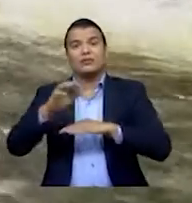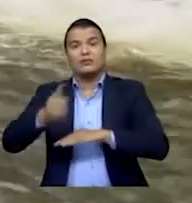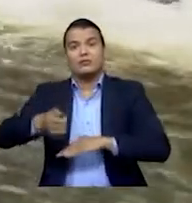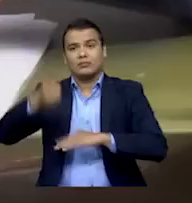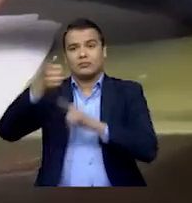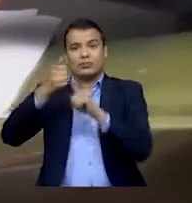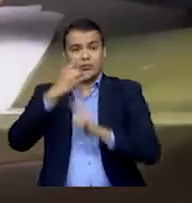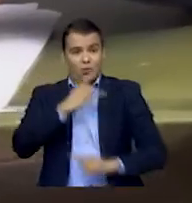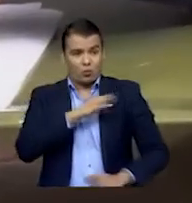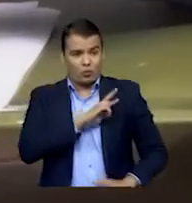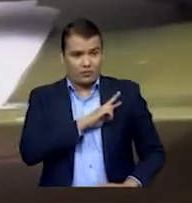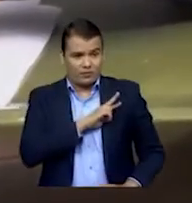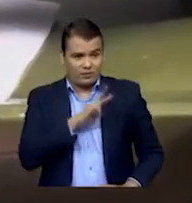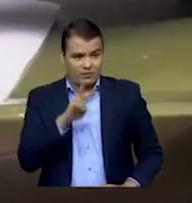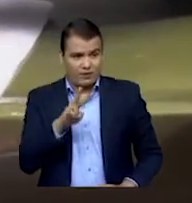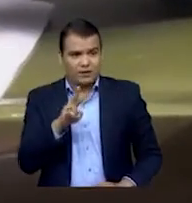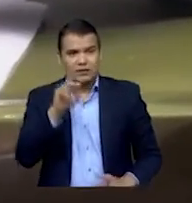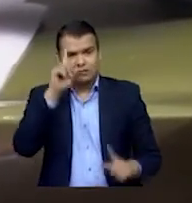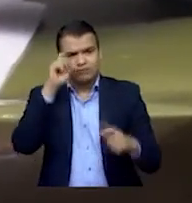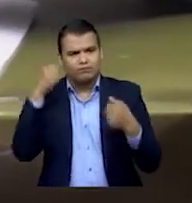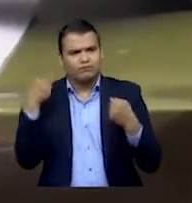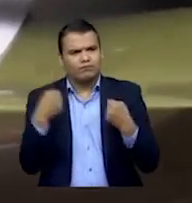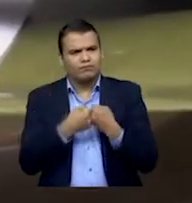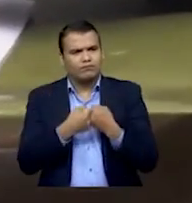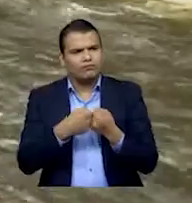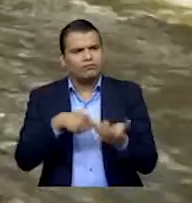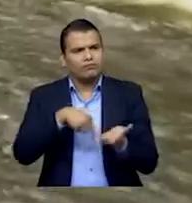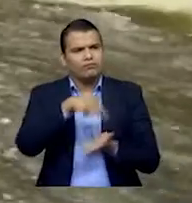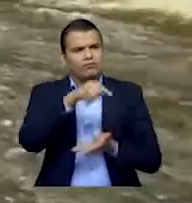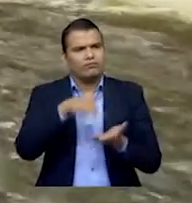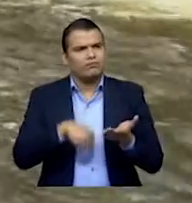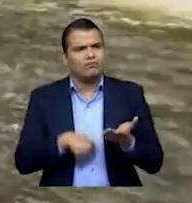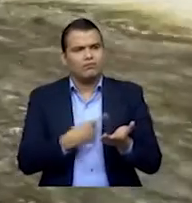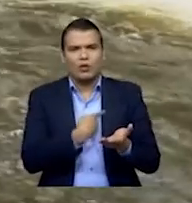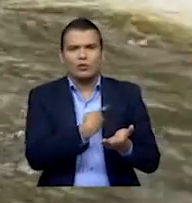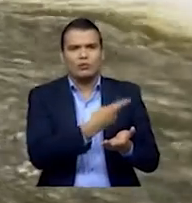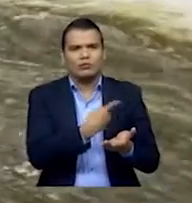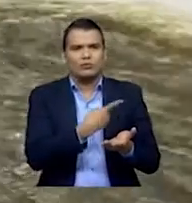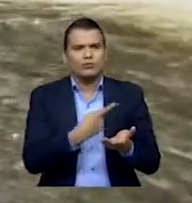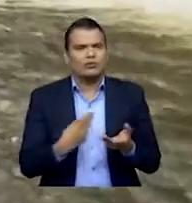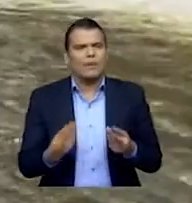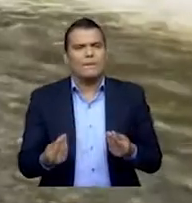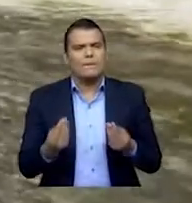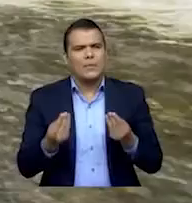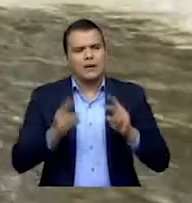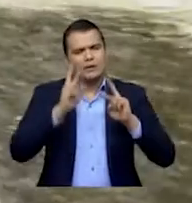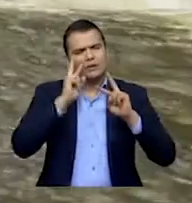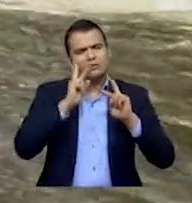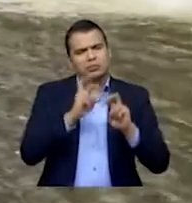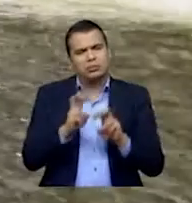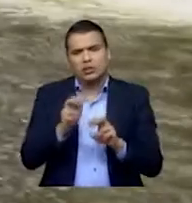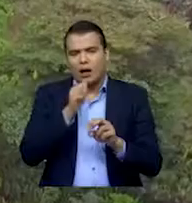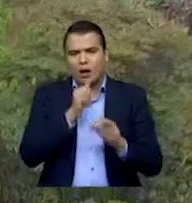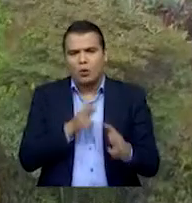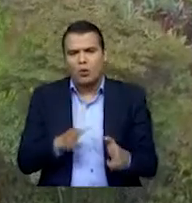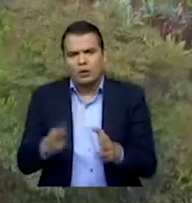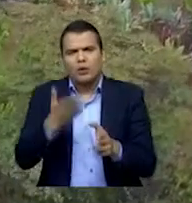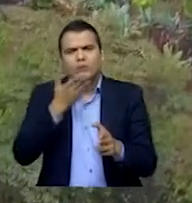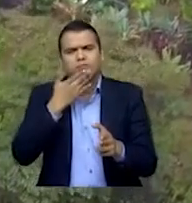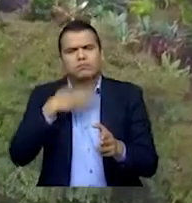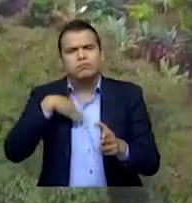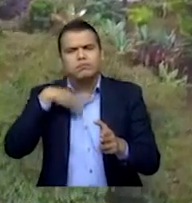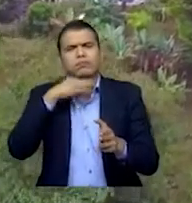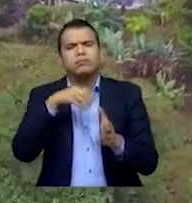de la universidad del valle édgar varela firmaron un contrato interadministrativo con el que se hará un estudio de capacidad de carga para el